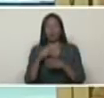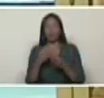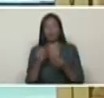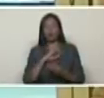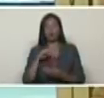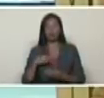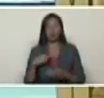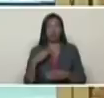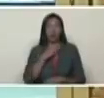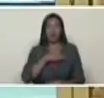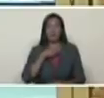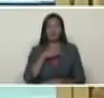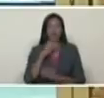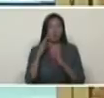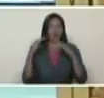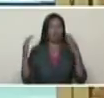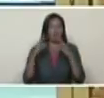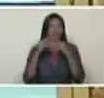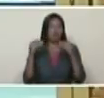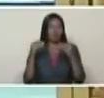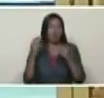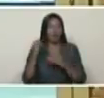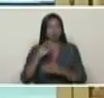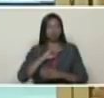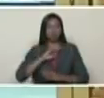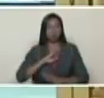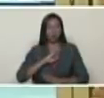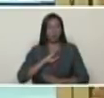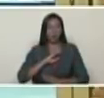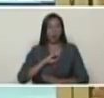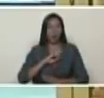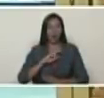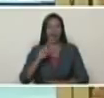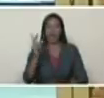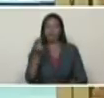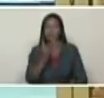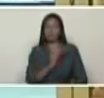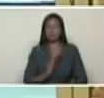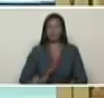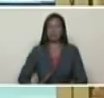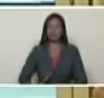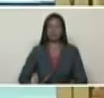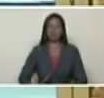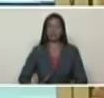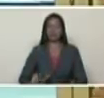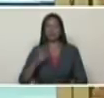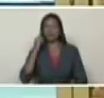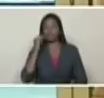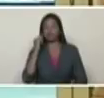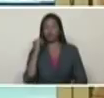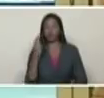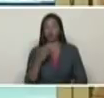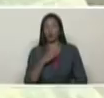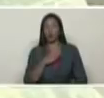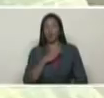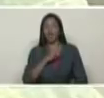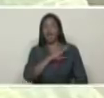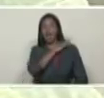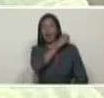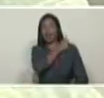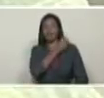las misiones y grandes misiones. Aquí está con nosotros el vicepresidente Aristóbulos Turis, jefe de las misiones y grandes